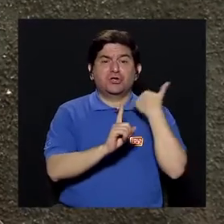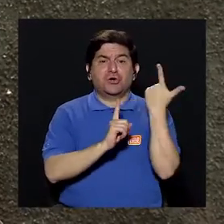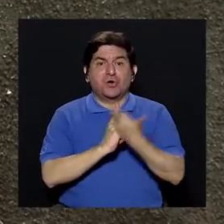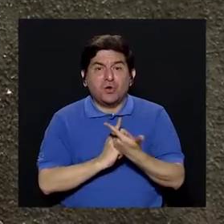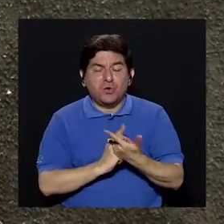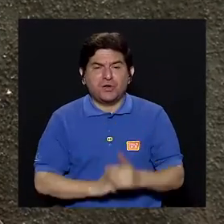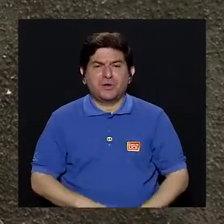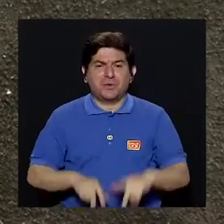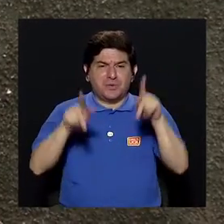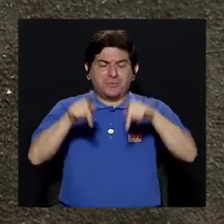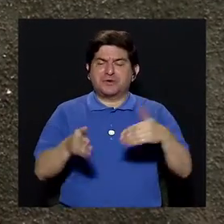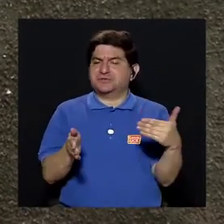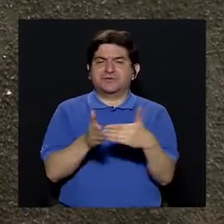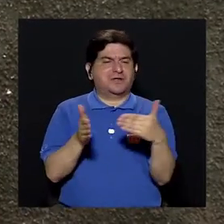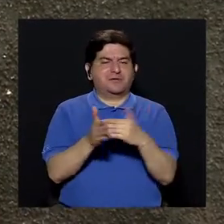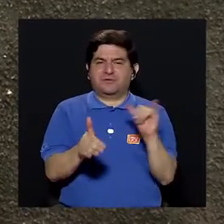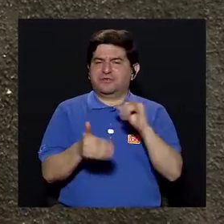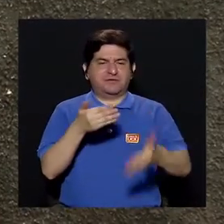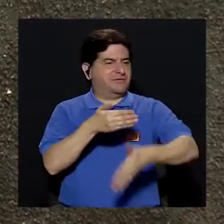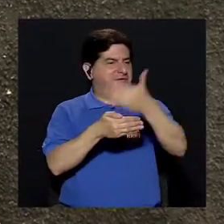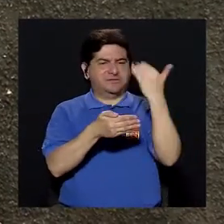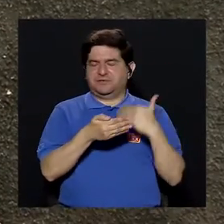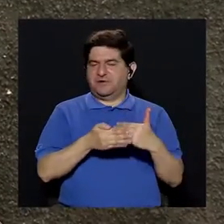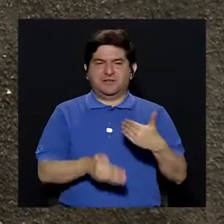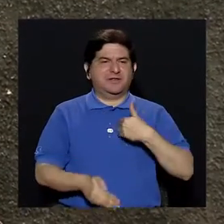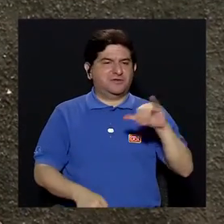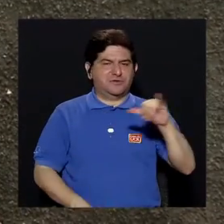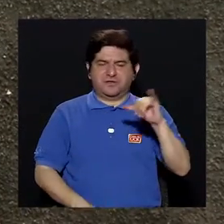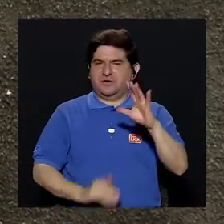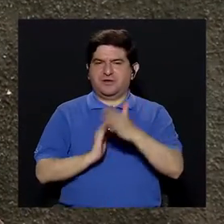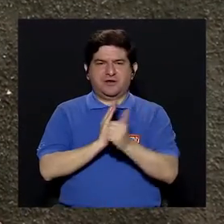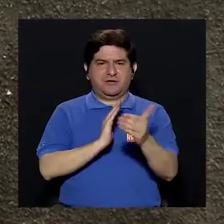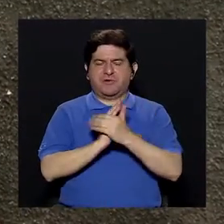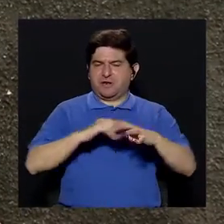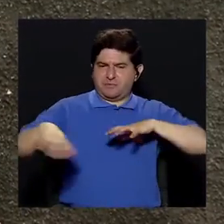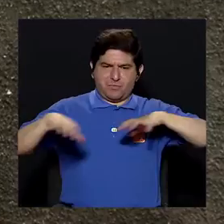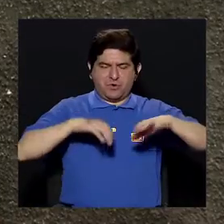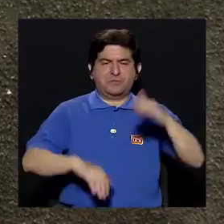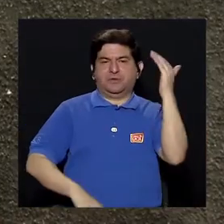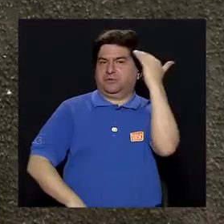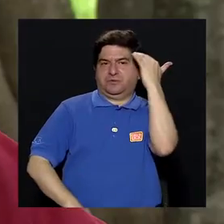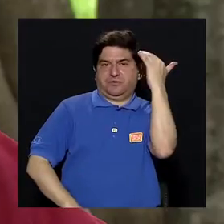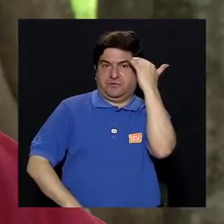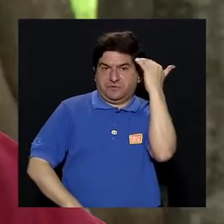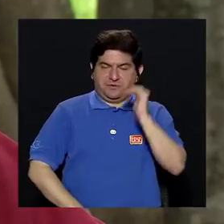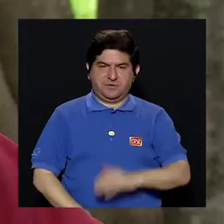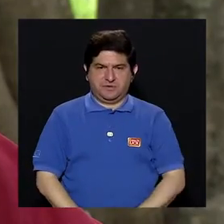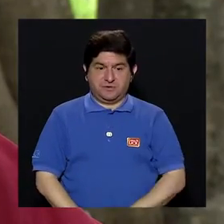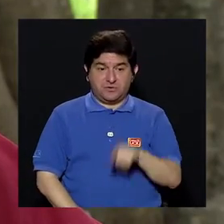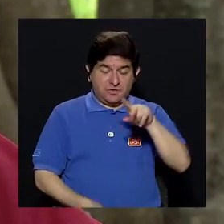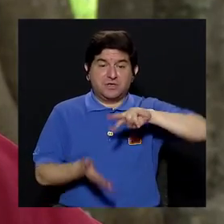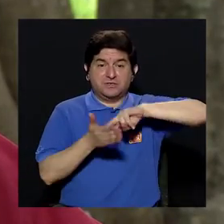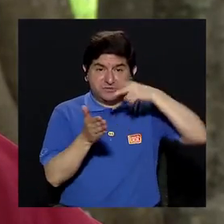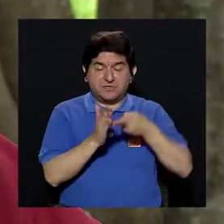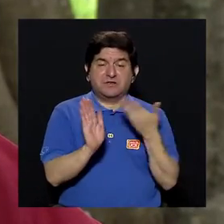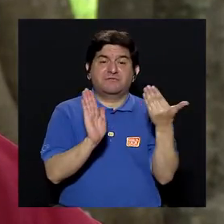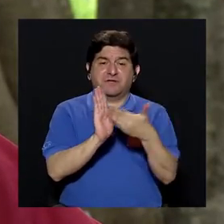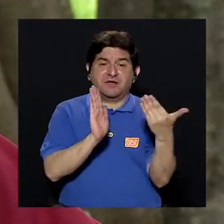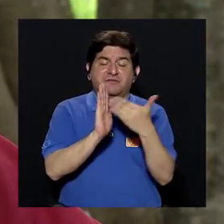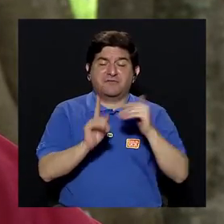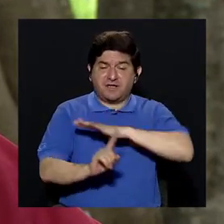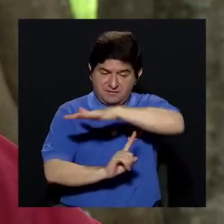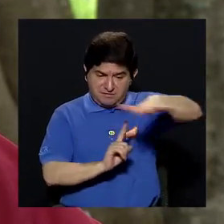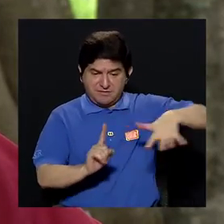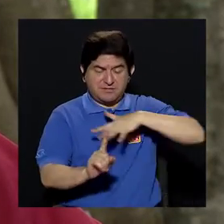que esa persona no va a poder volver a ser la misma, que no va a poder tener la misma capacidad motora o cognitiva, y lo que eso va a afectar en